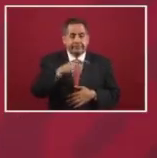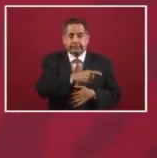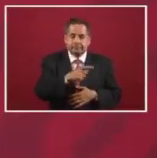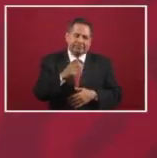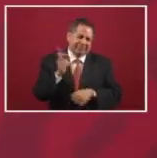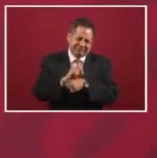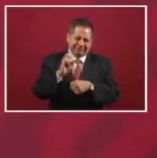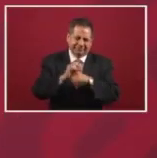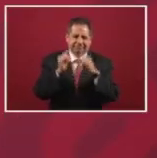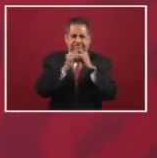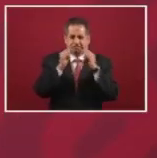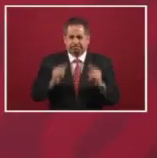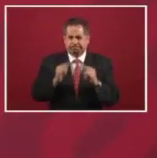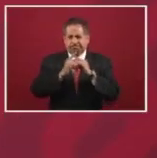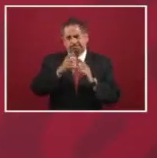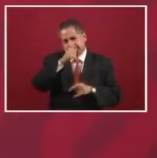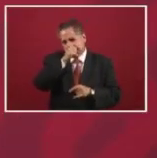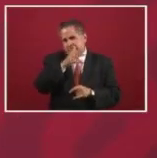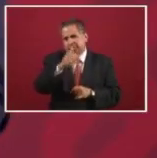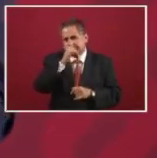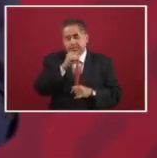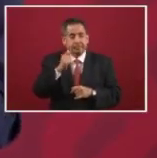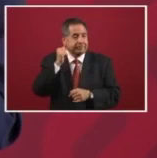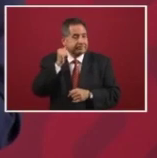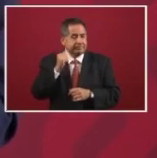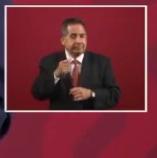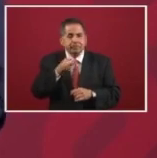plantón, un aparato de sonido,